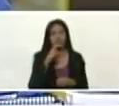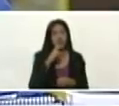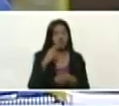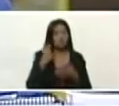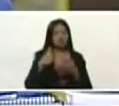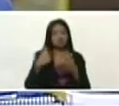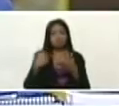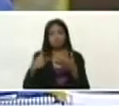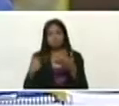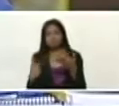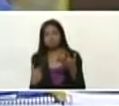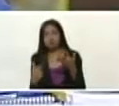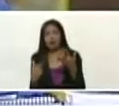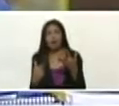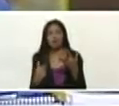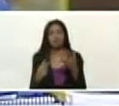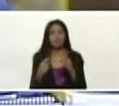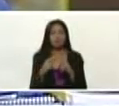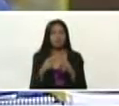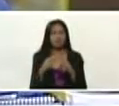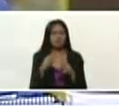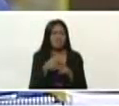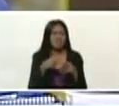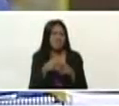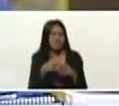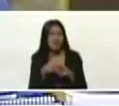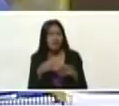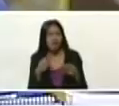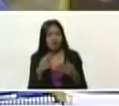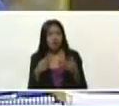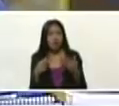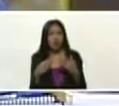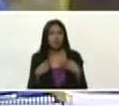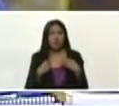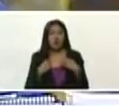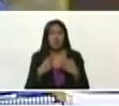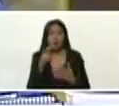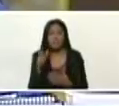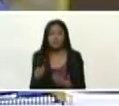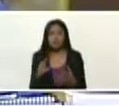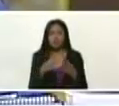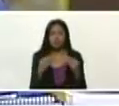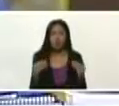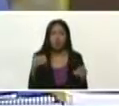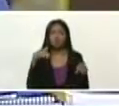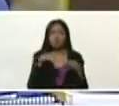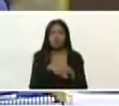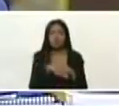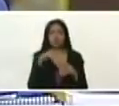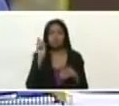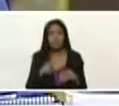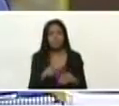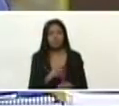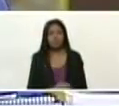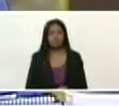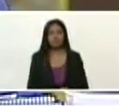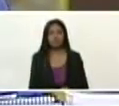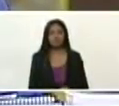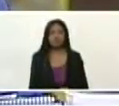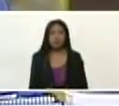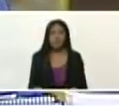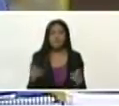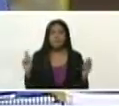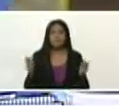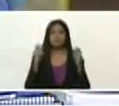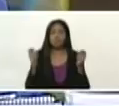hierro, del aluminio, de la ropa de la gente, del vestido, del calzado. Elevar